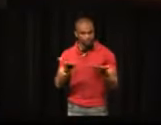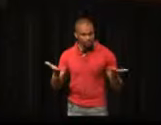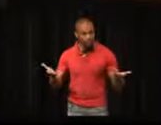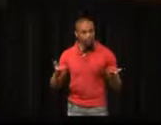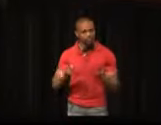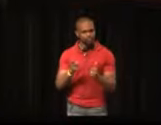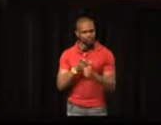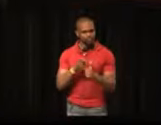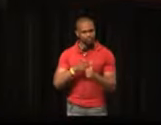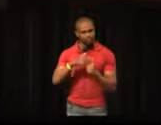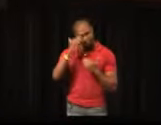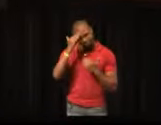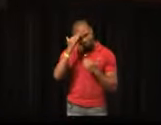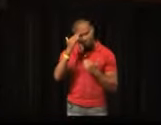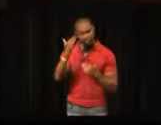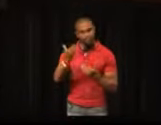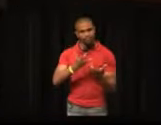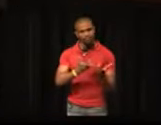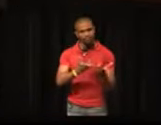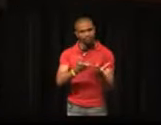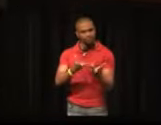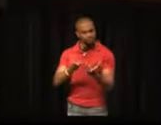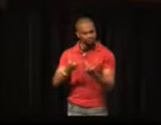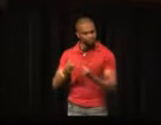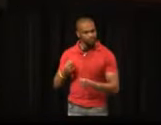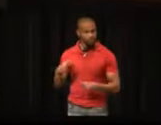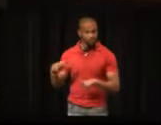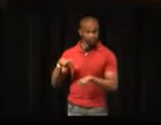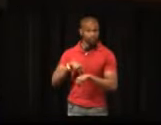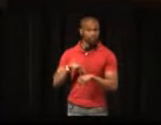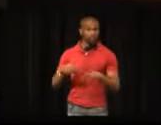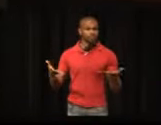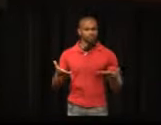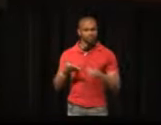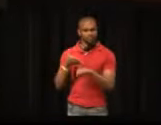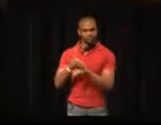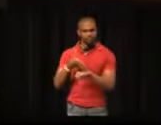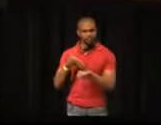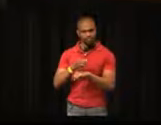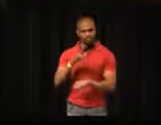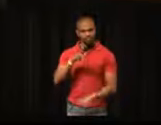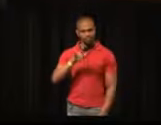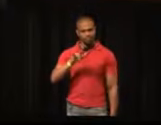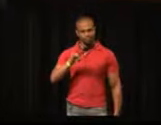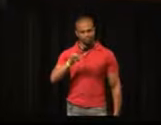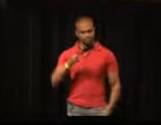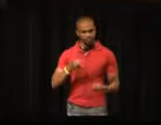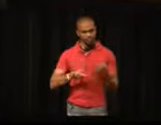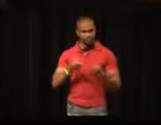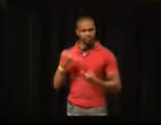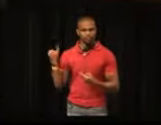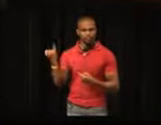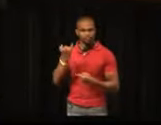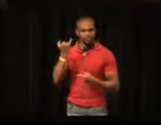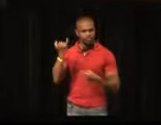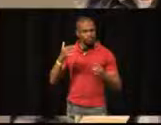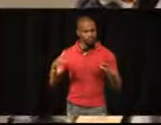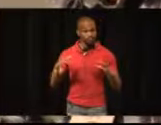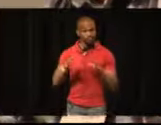Buenas noches, quiero agradecerle por la invitación de poder venir acá a participar como mediador de debates importantes, que